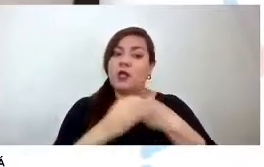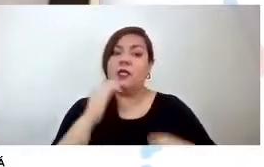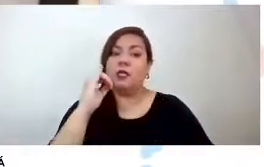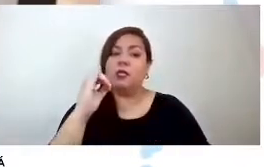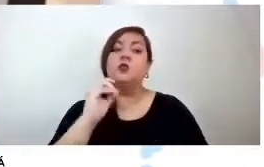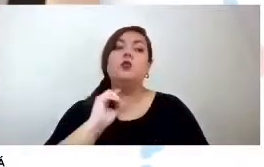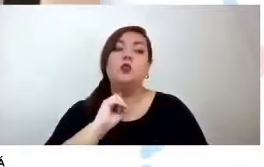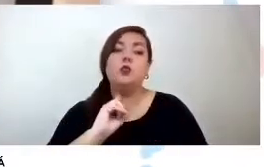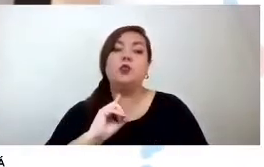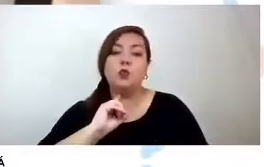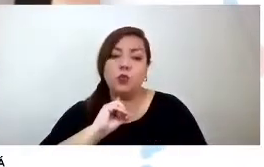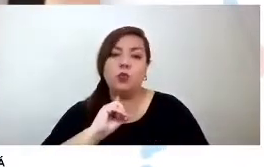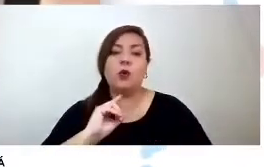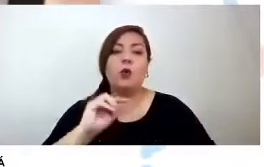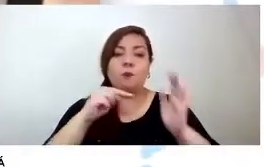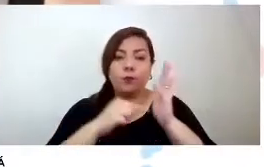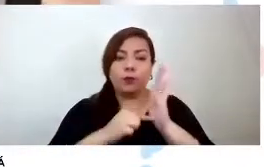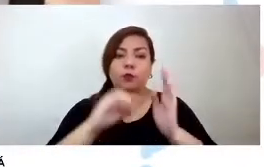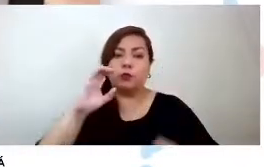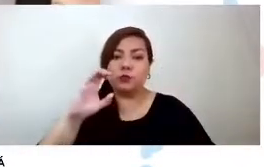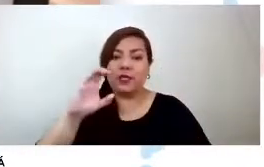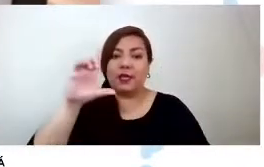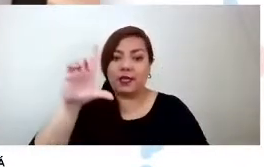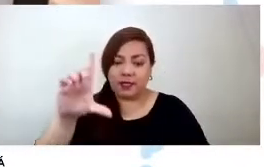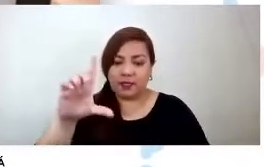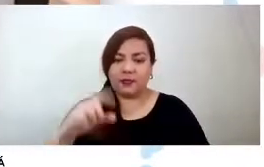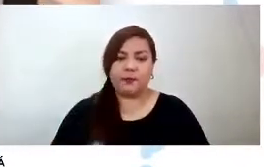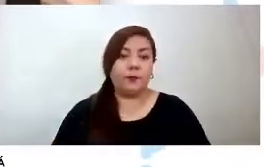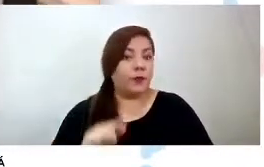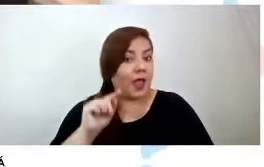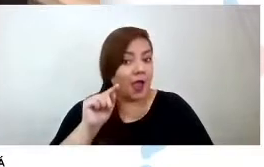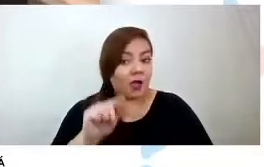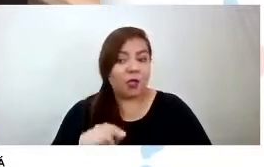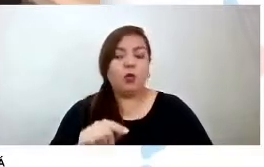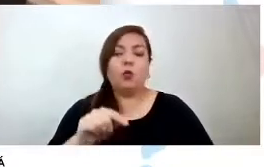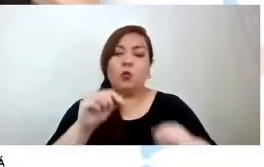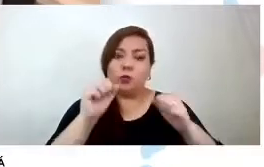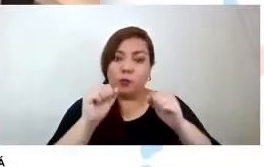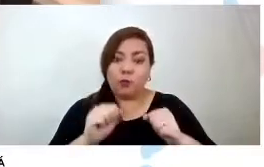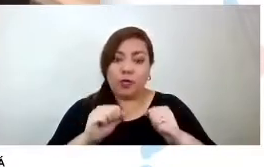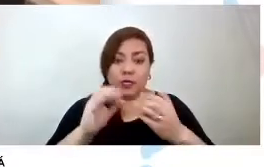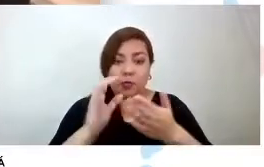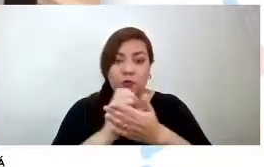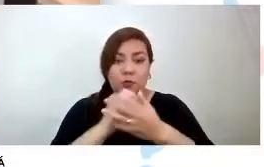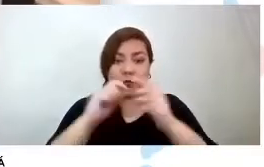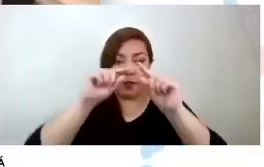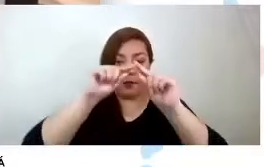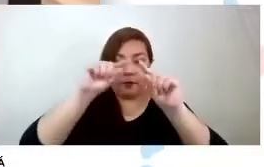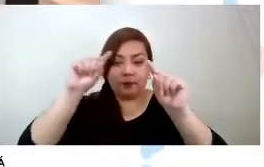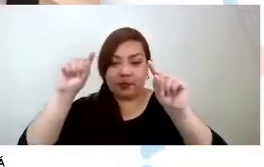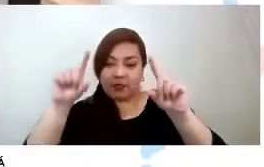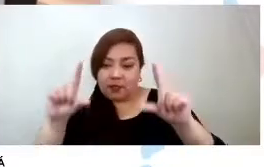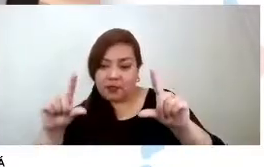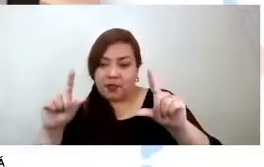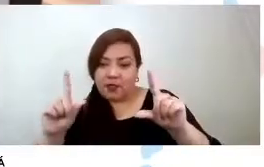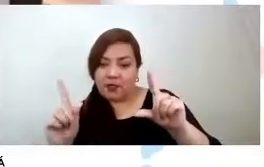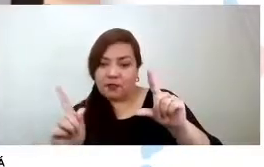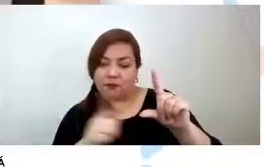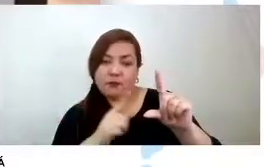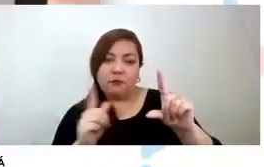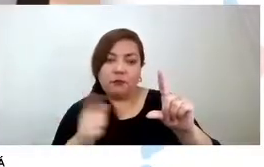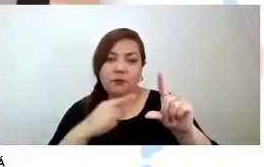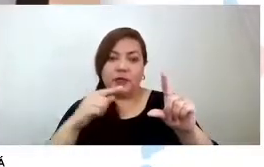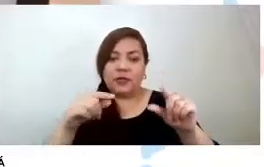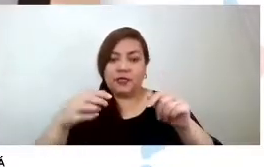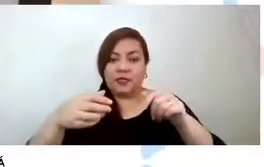museoregionaliqq.cl, ustedes pueden encontrar en unas pestañitas que hay al lado el catálogo de paleontología, que